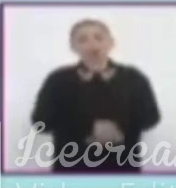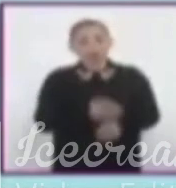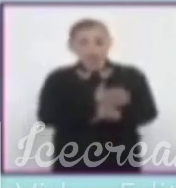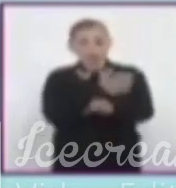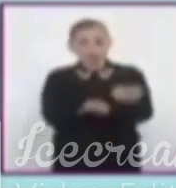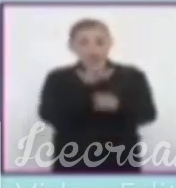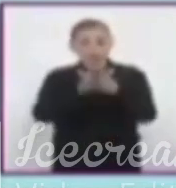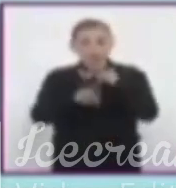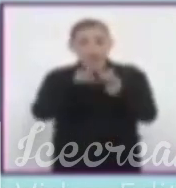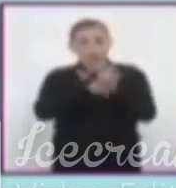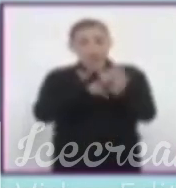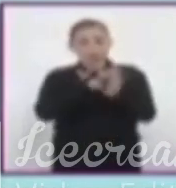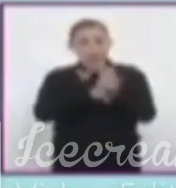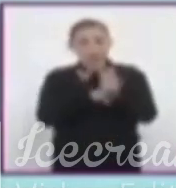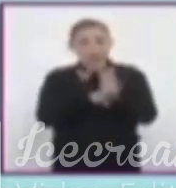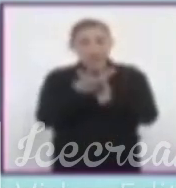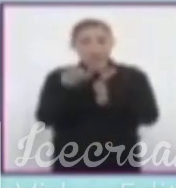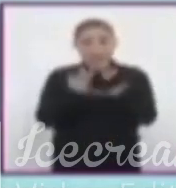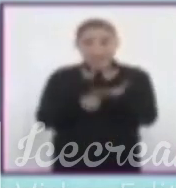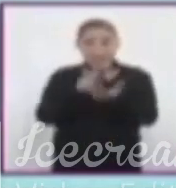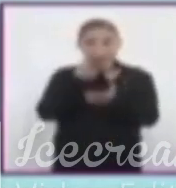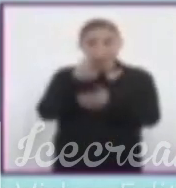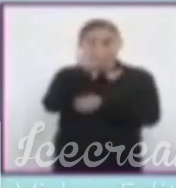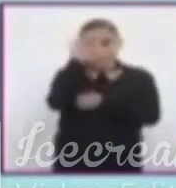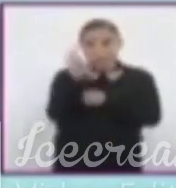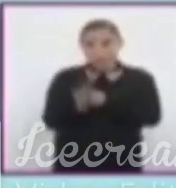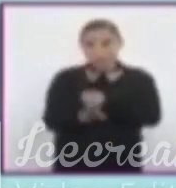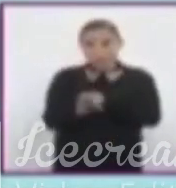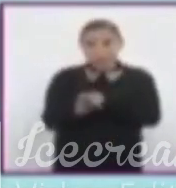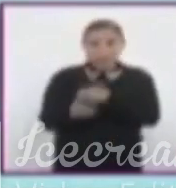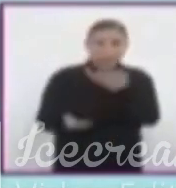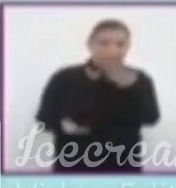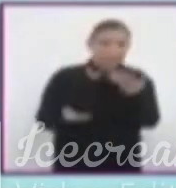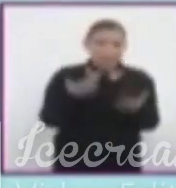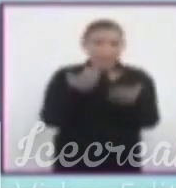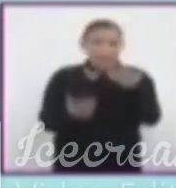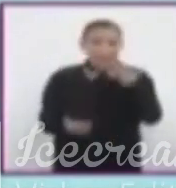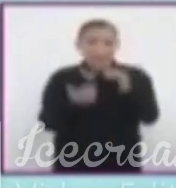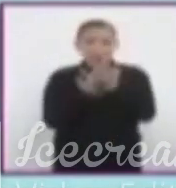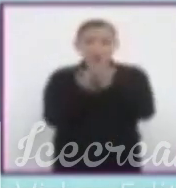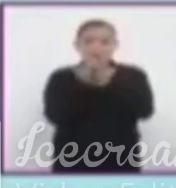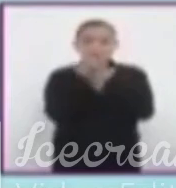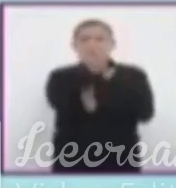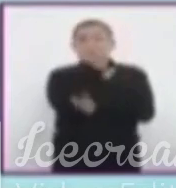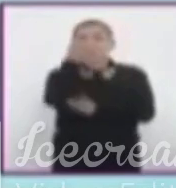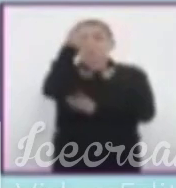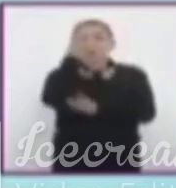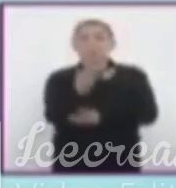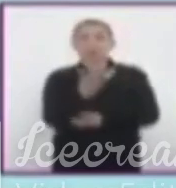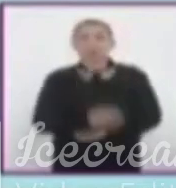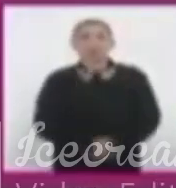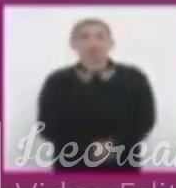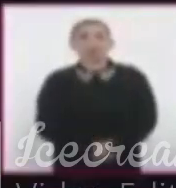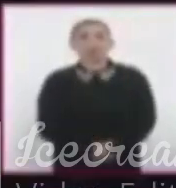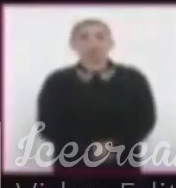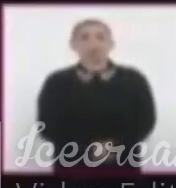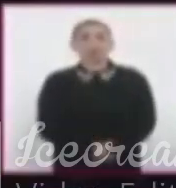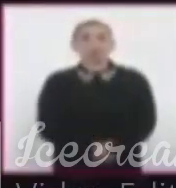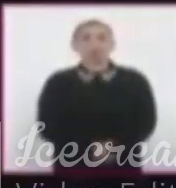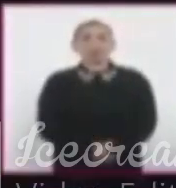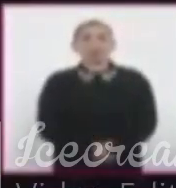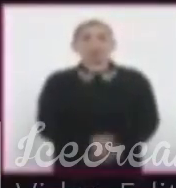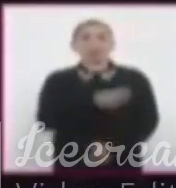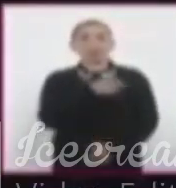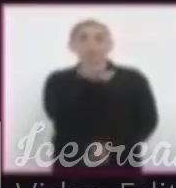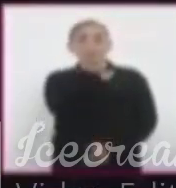a ver el último video. En él, los porcentajes a veces rebasan el 100%. ¿Qué